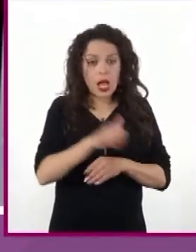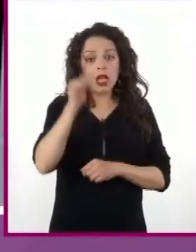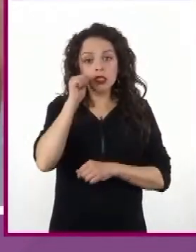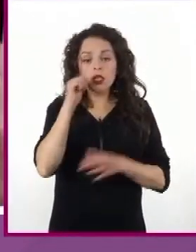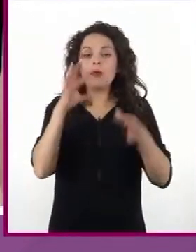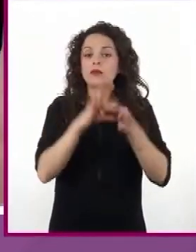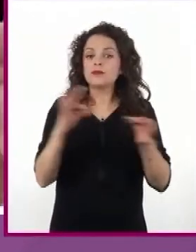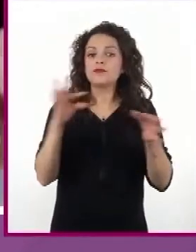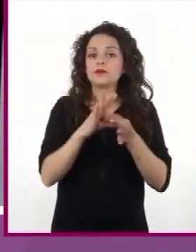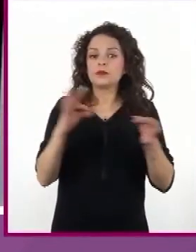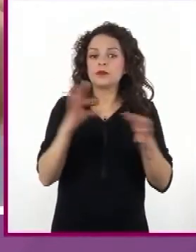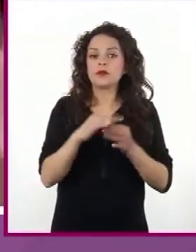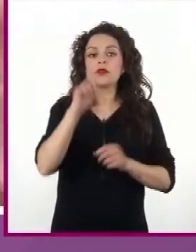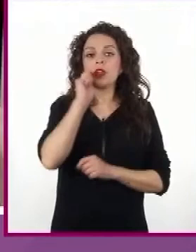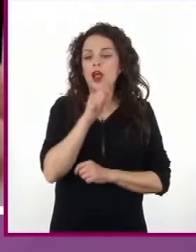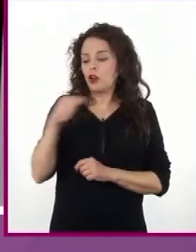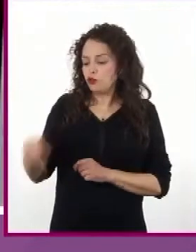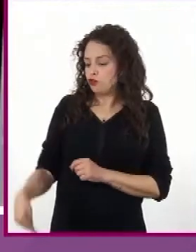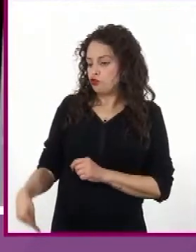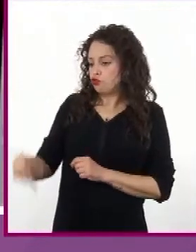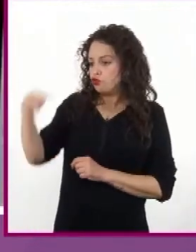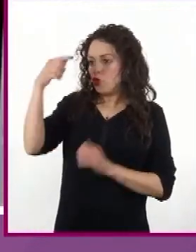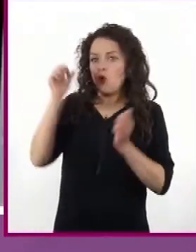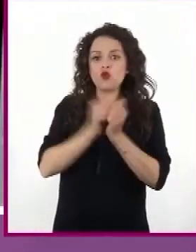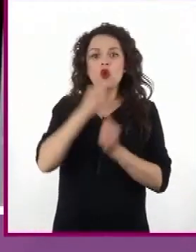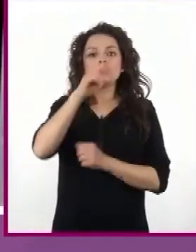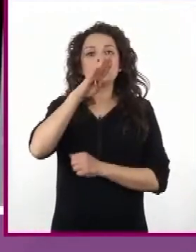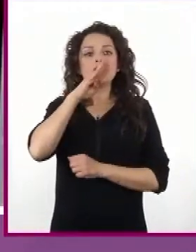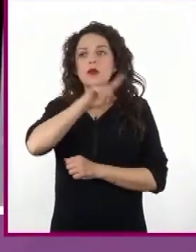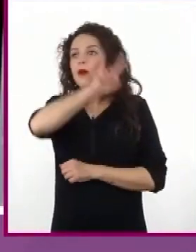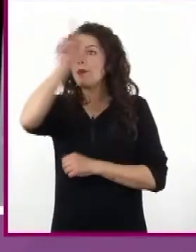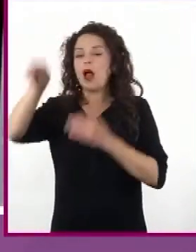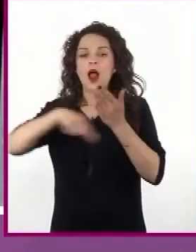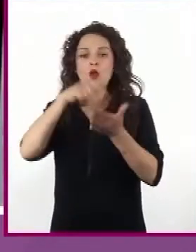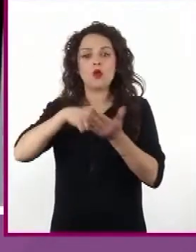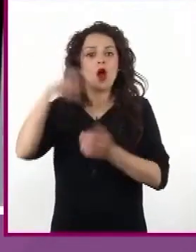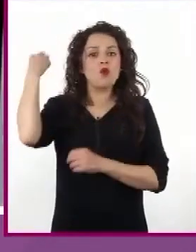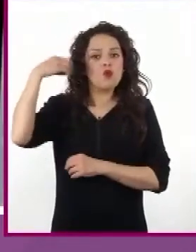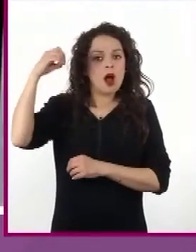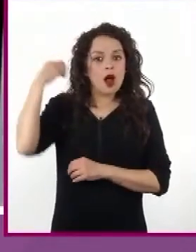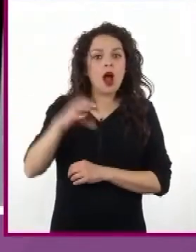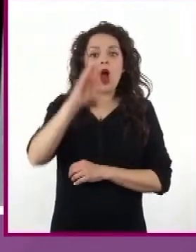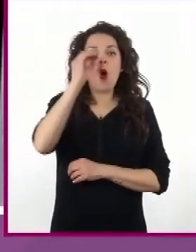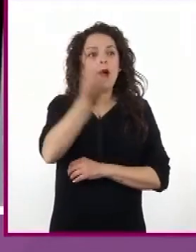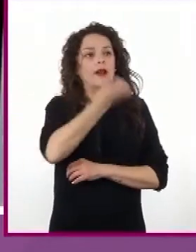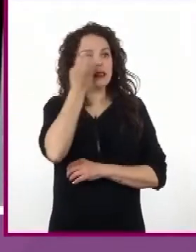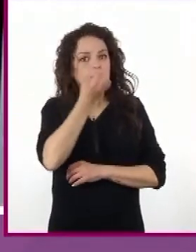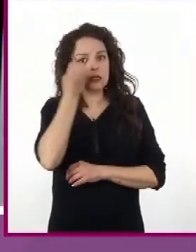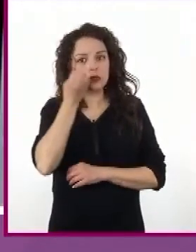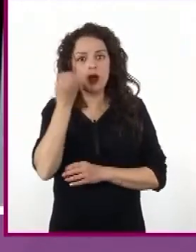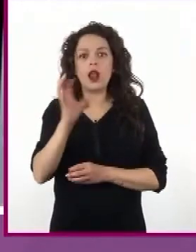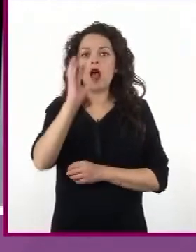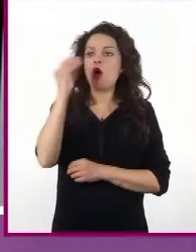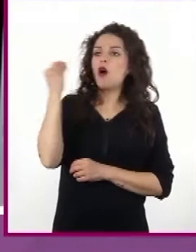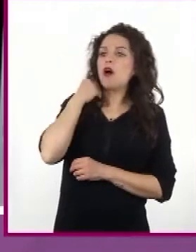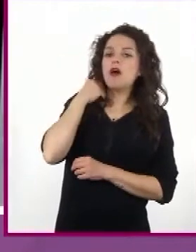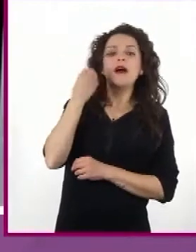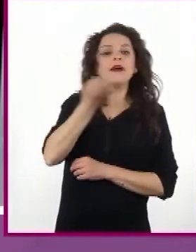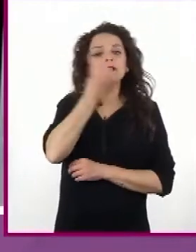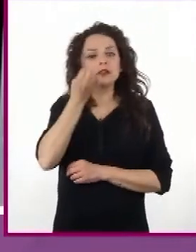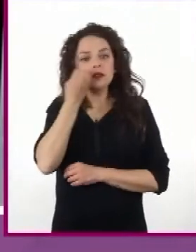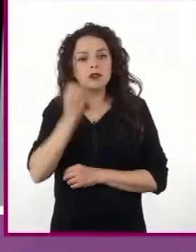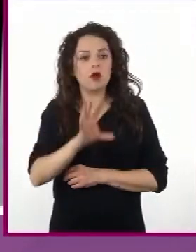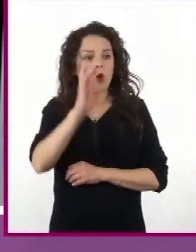a momentos incluso de la infancia, con su madre en Oaxaca, momentos en el seminario, en la escuela de leyes, en las